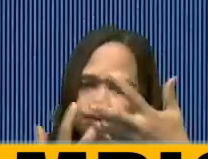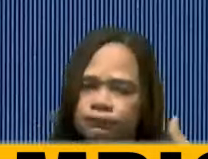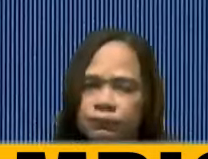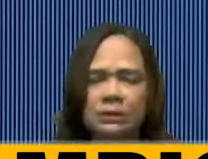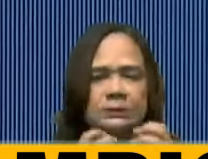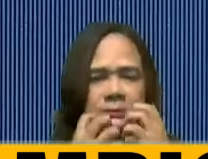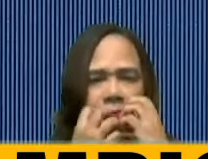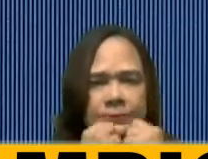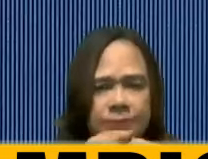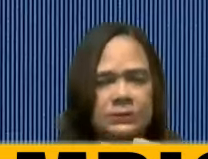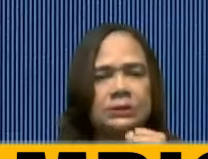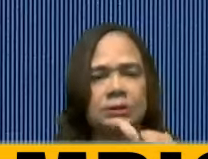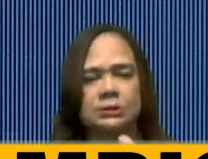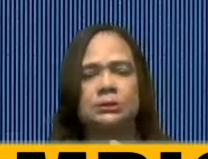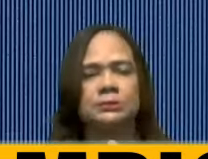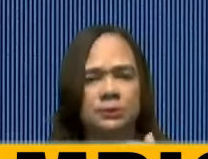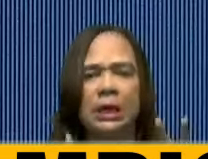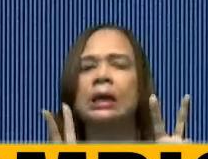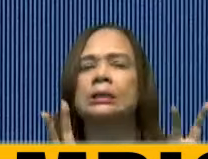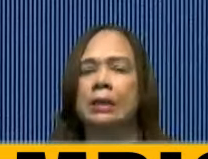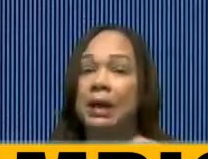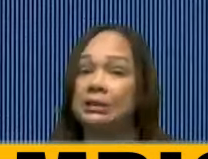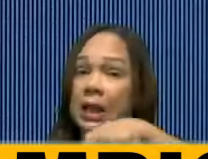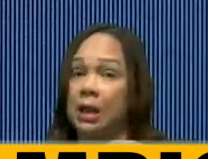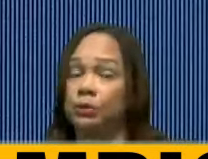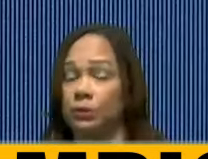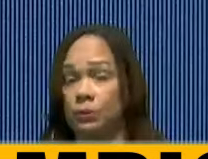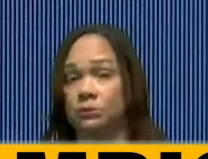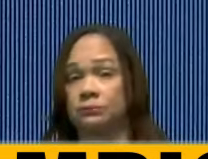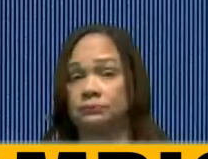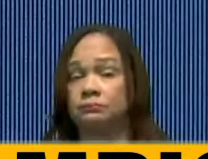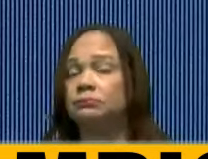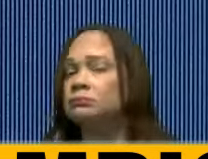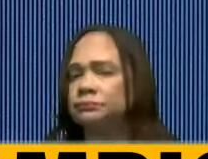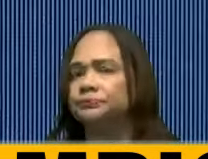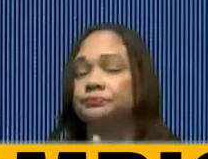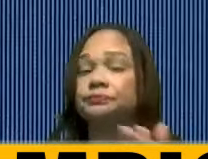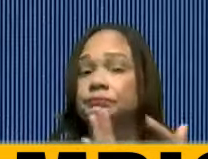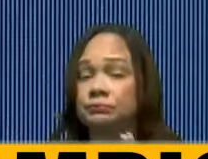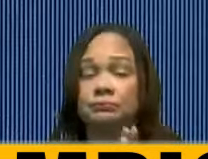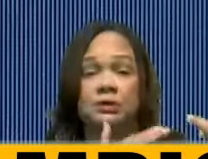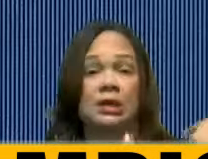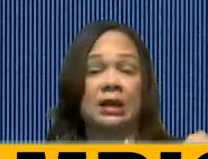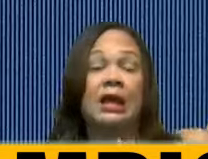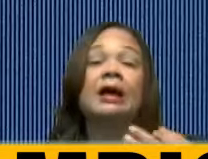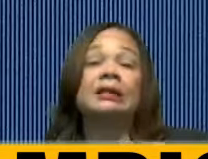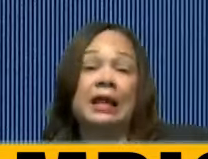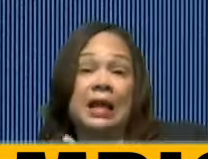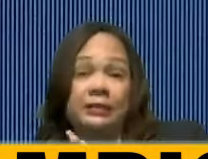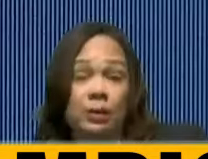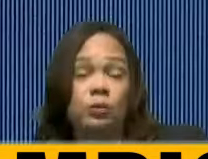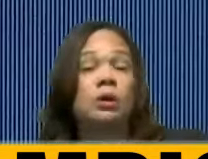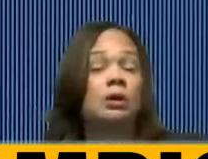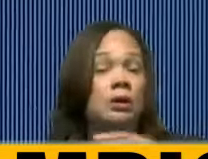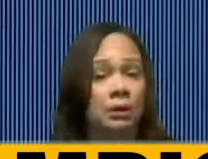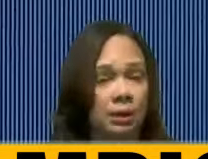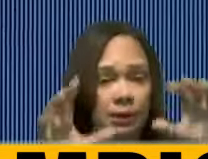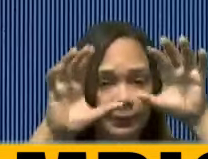gasto público y al eh tema de la deuda que eso tiene que ver con la ley de responsabilidad fiscal que el